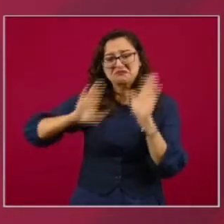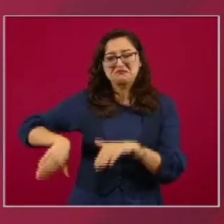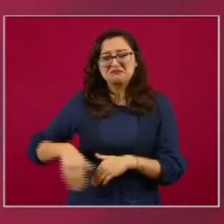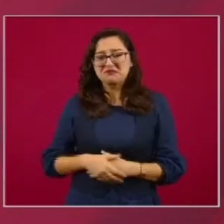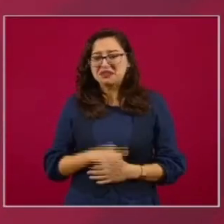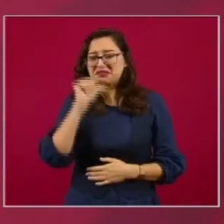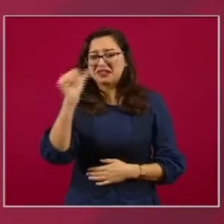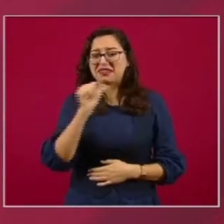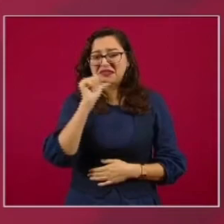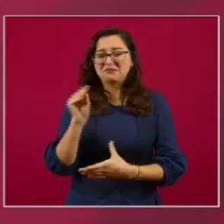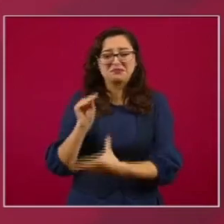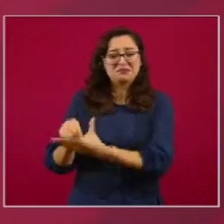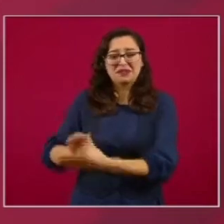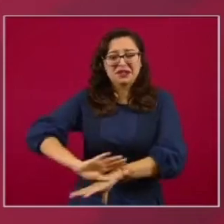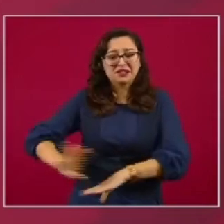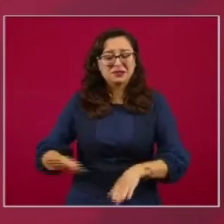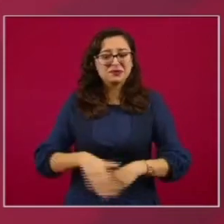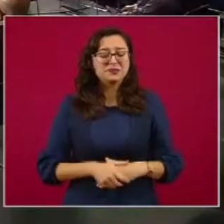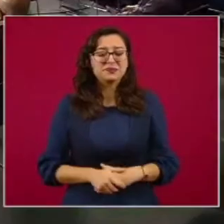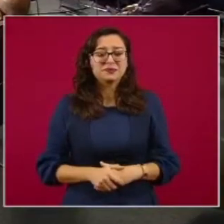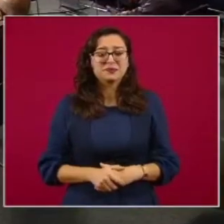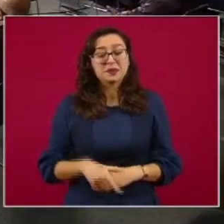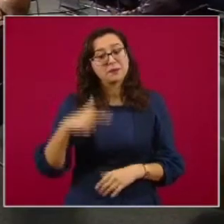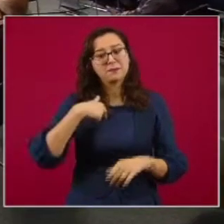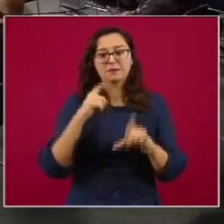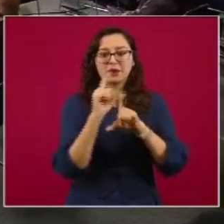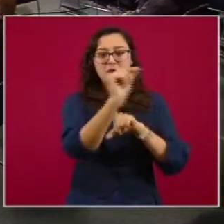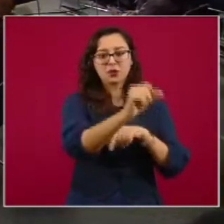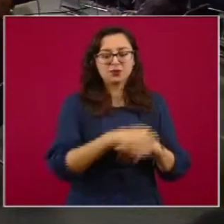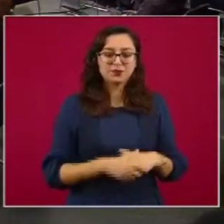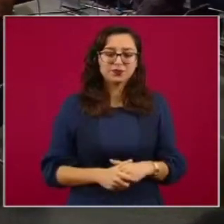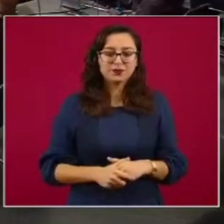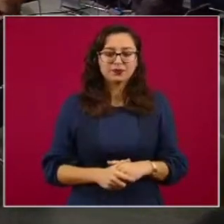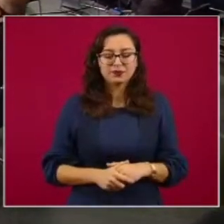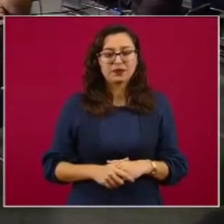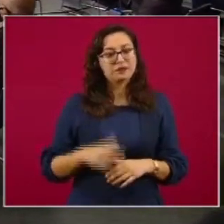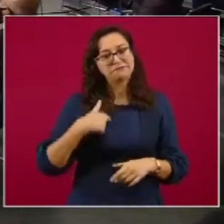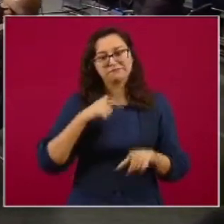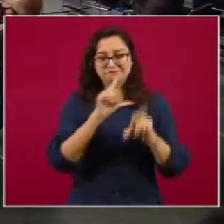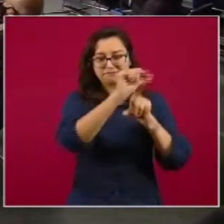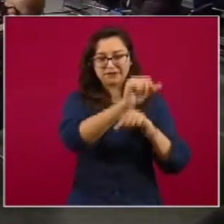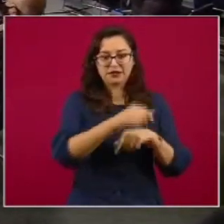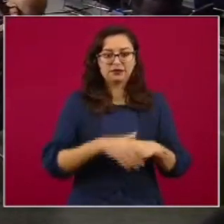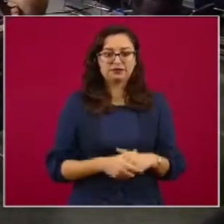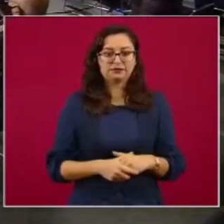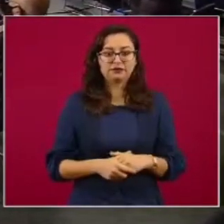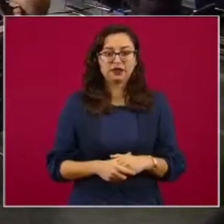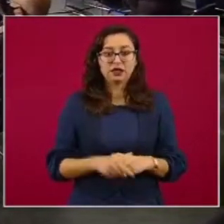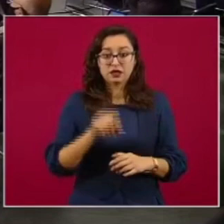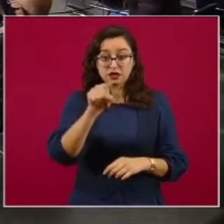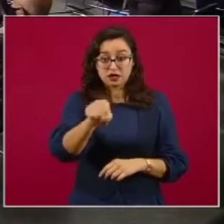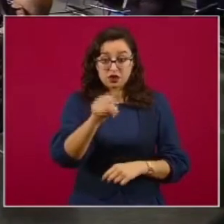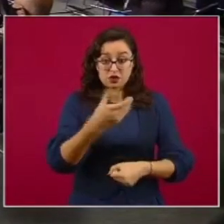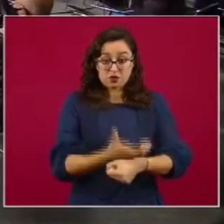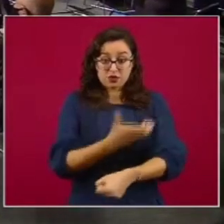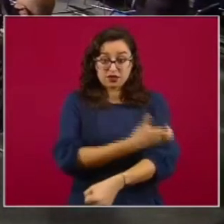No tiene caso. Me voy a ir, porque si no, no llego. a ver, la compañera,